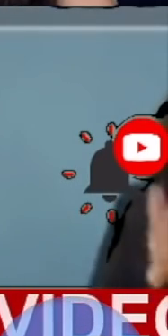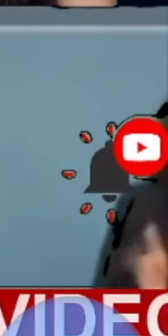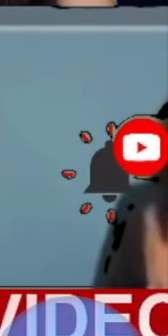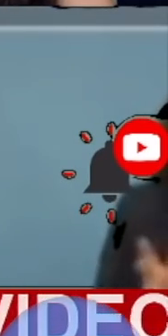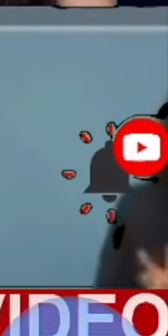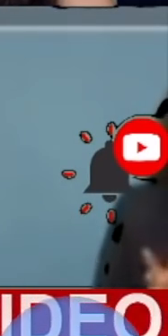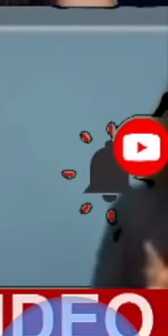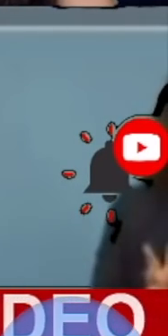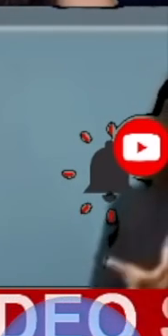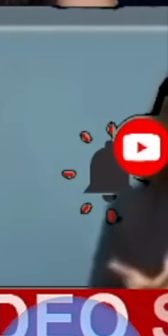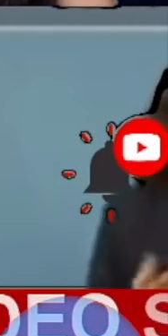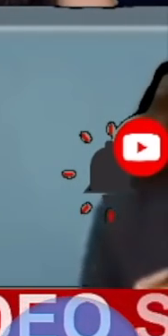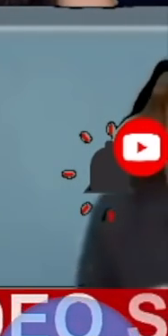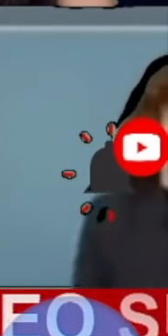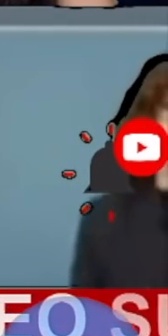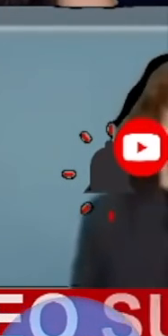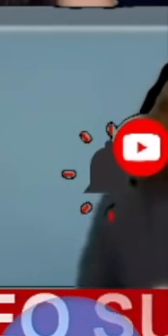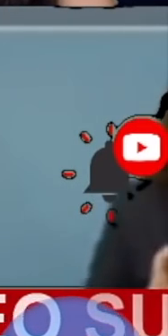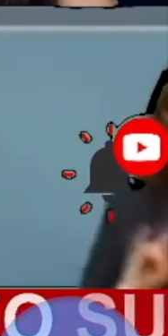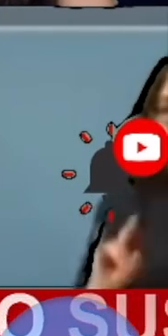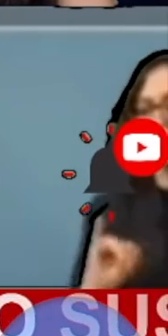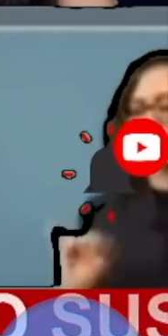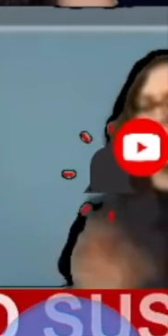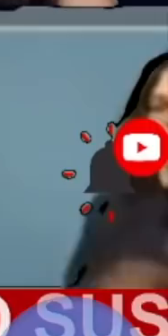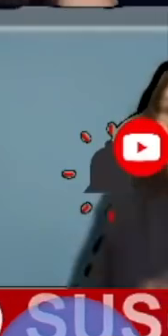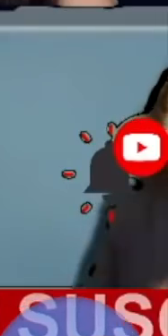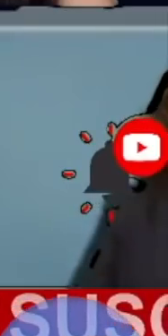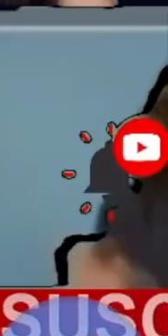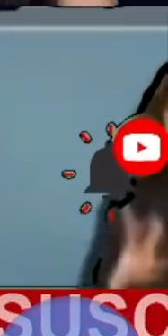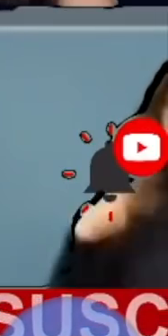la socialdemocracia. Pues es ya